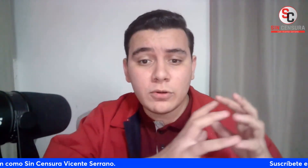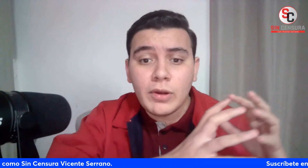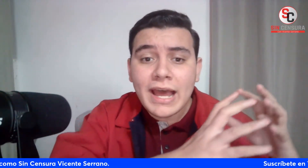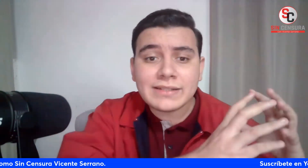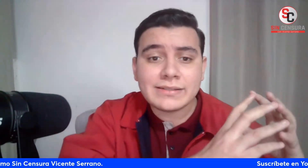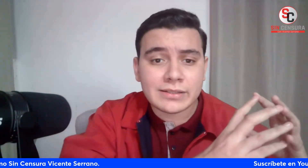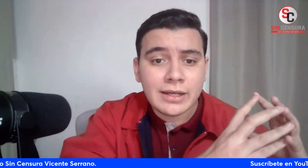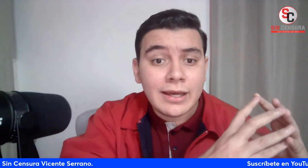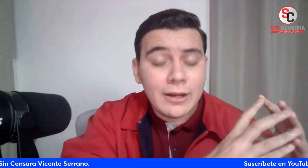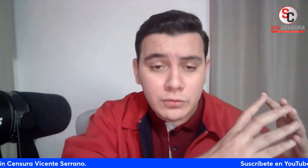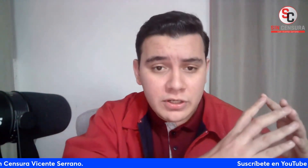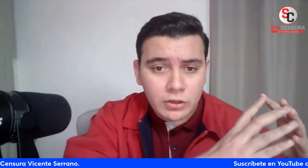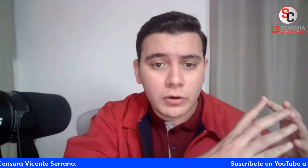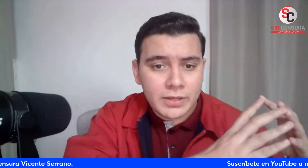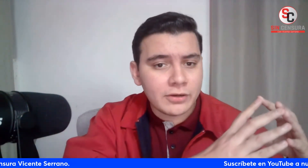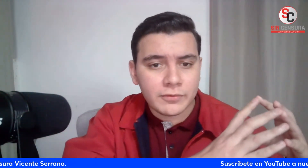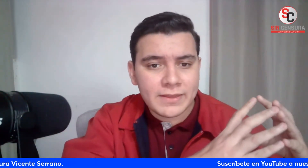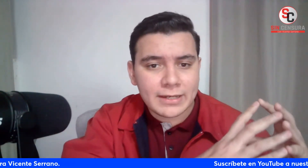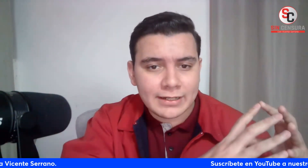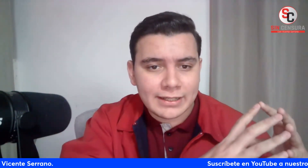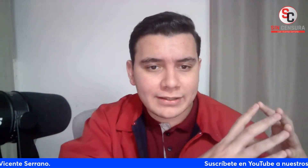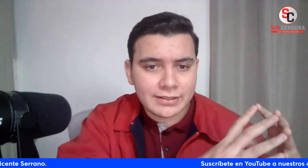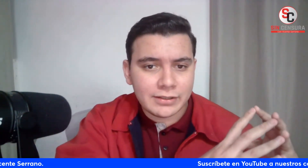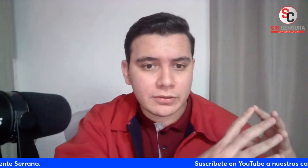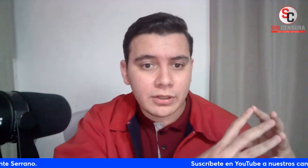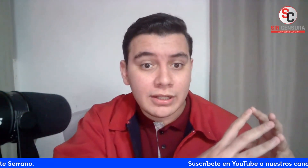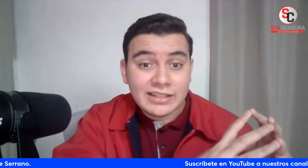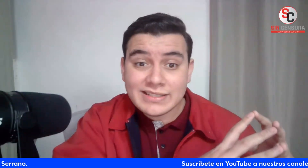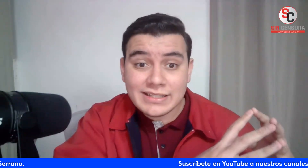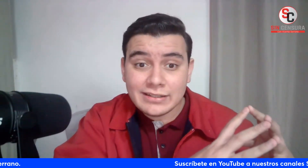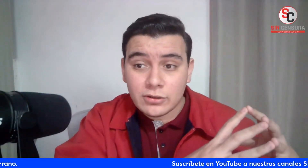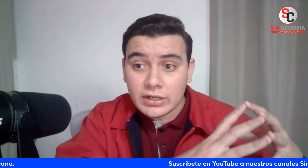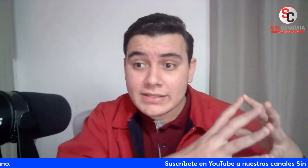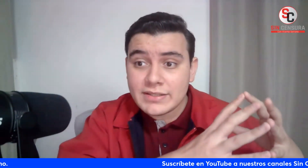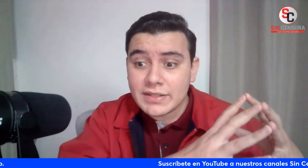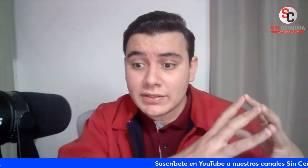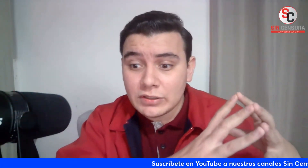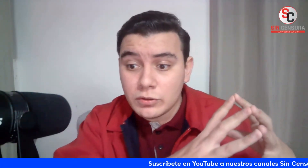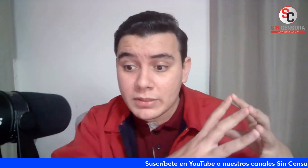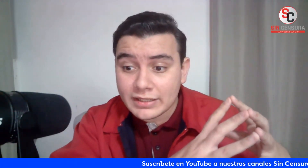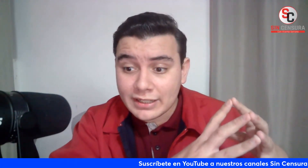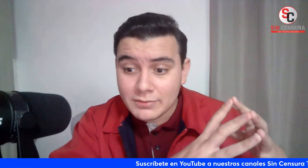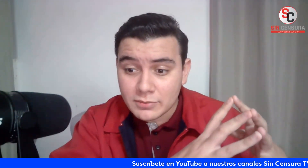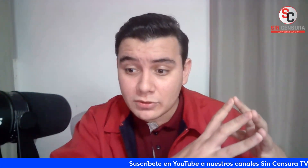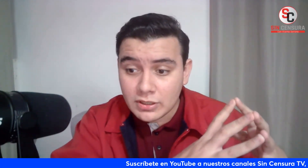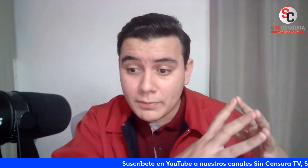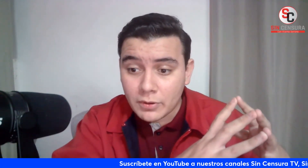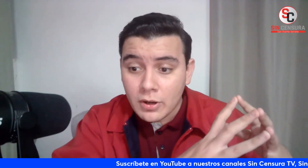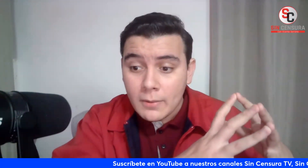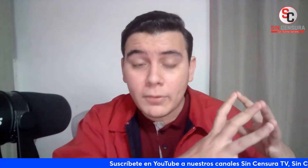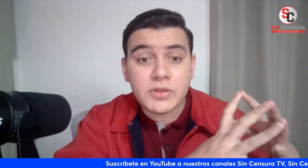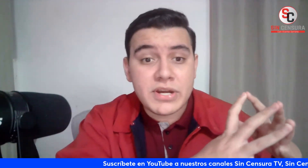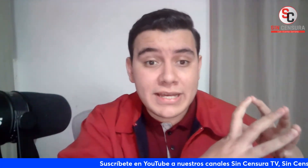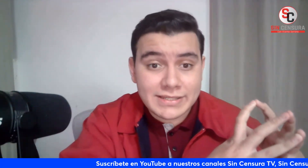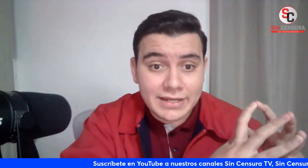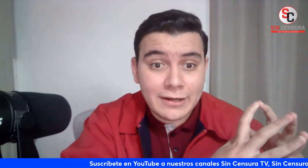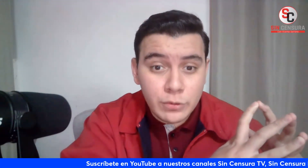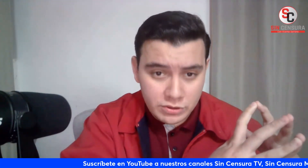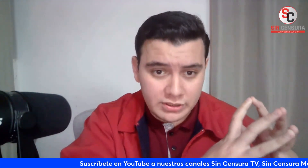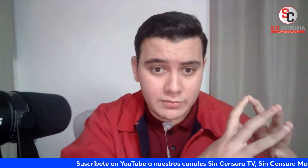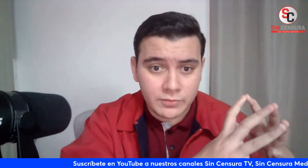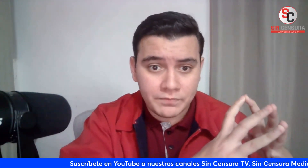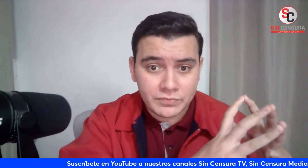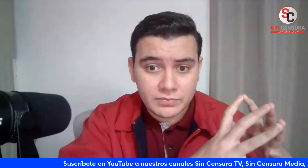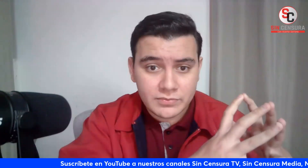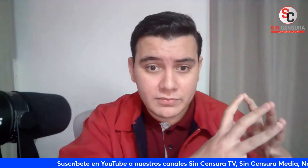puede desvincularse. El único gobierno federal que ha tenido con esta incertidumbre de que al mismo tiempo podría ser